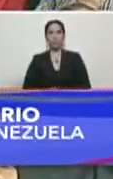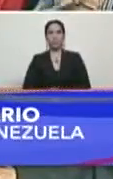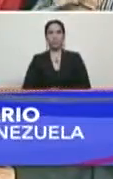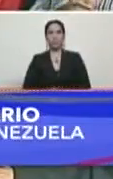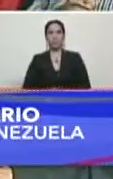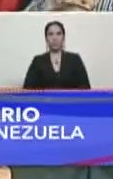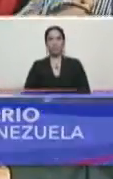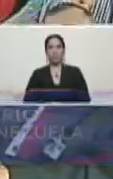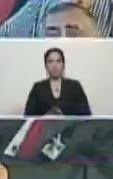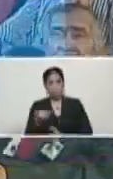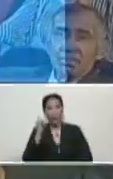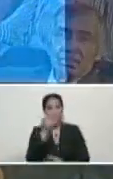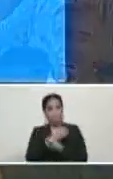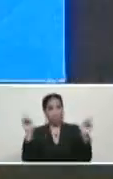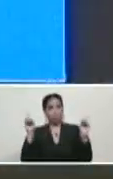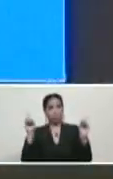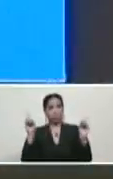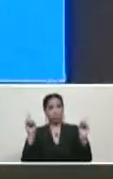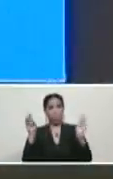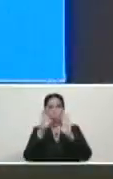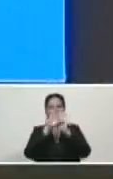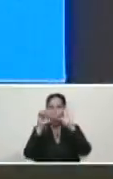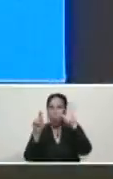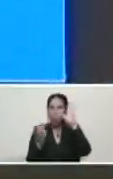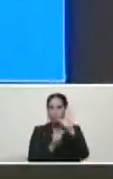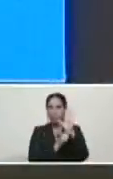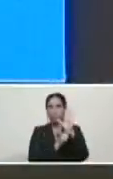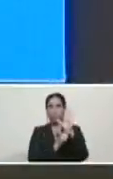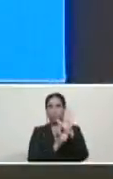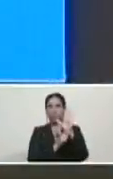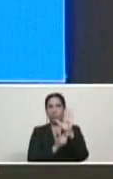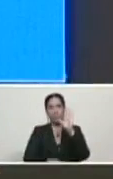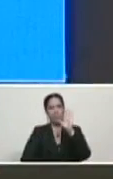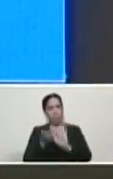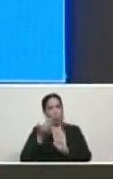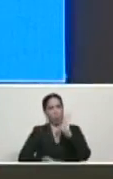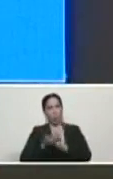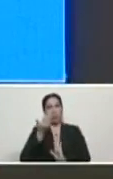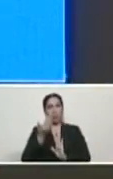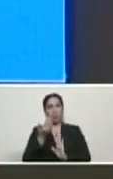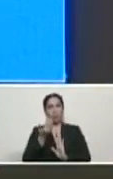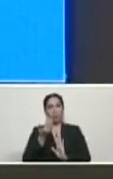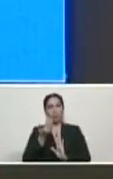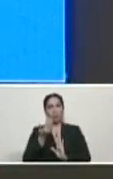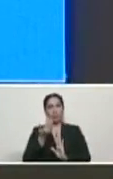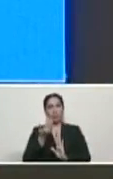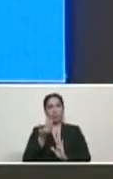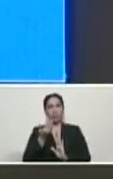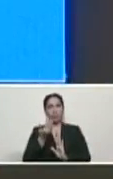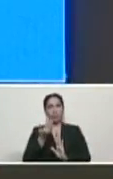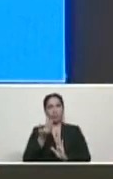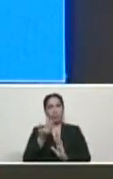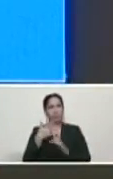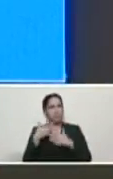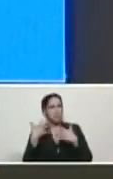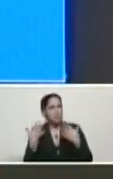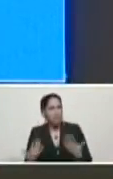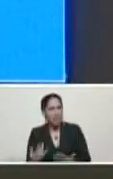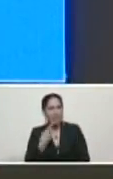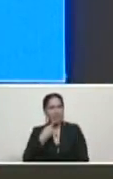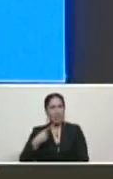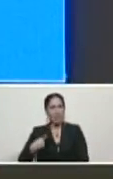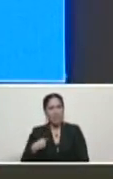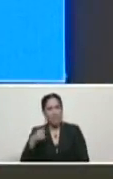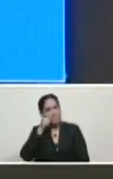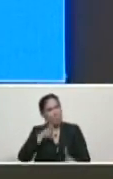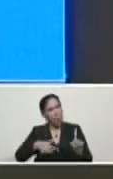hay una democracia, hay una constitucionalidad, y es lo importante. Pero que llamen que el pueblo de Venezuela